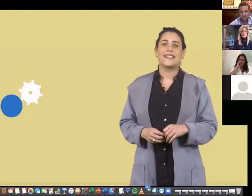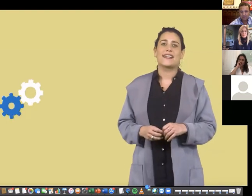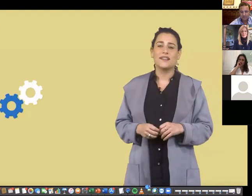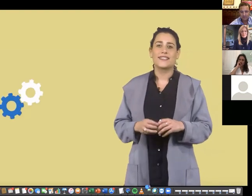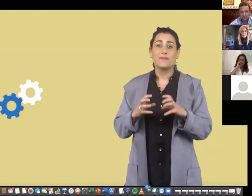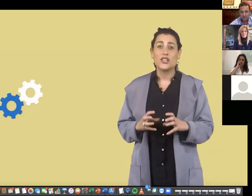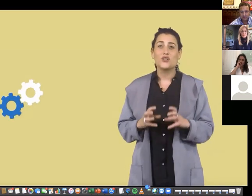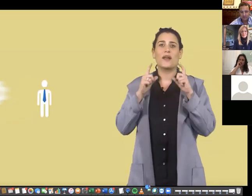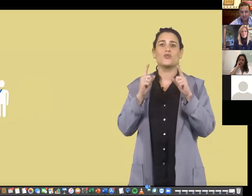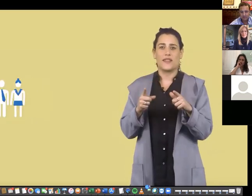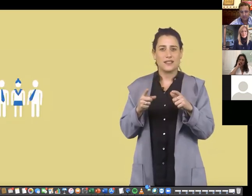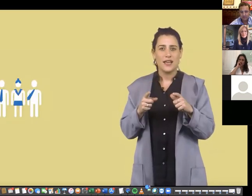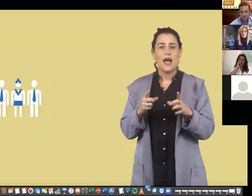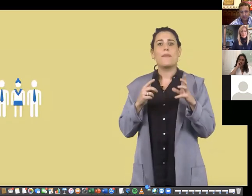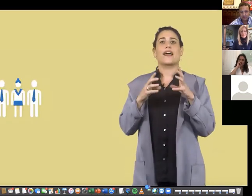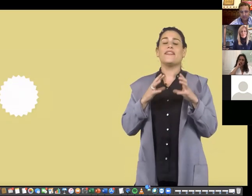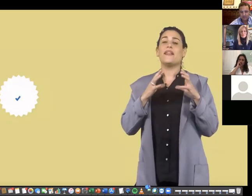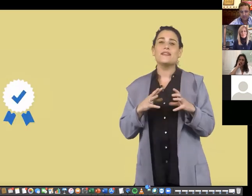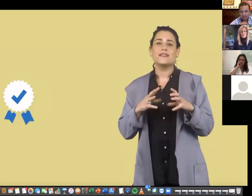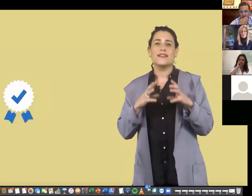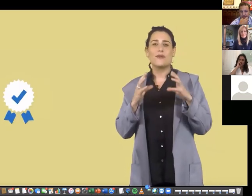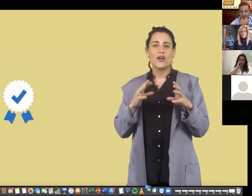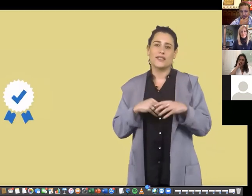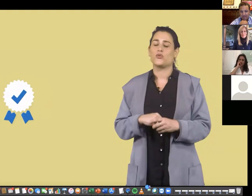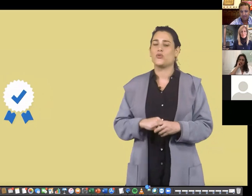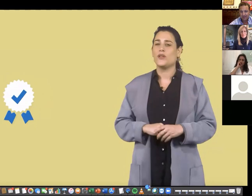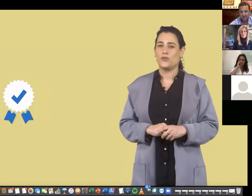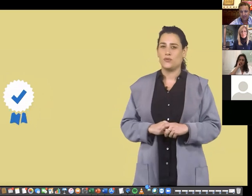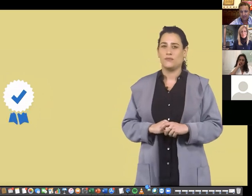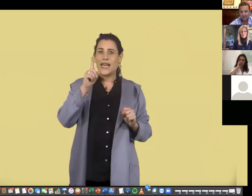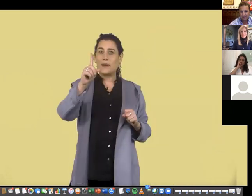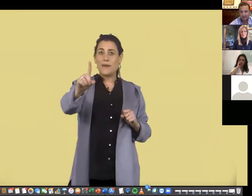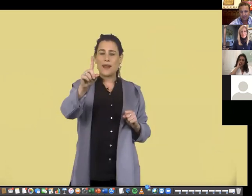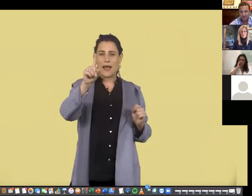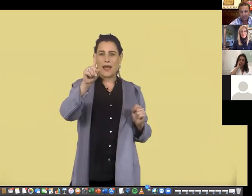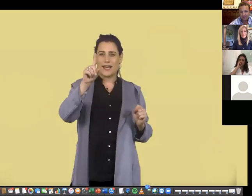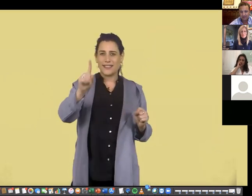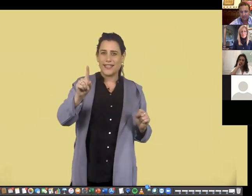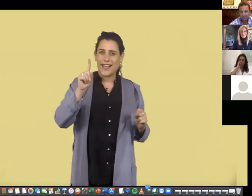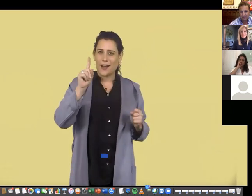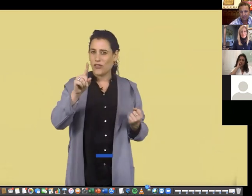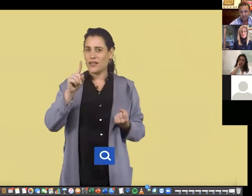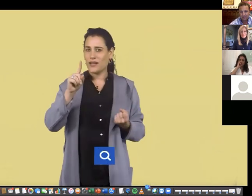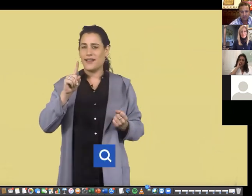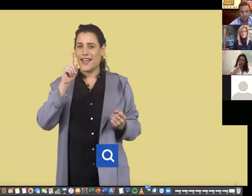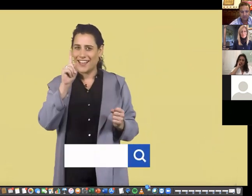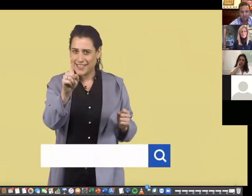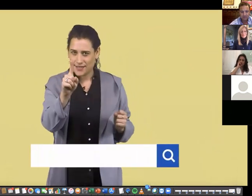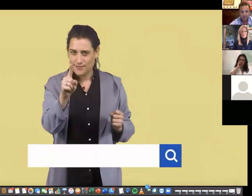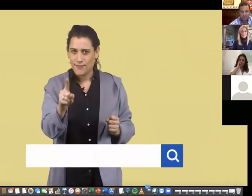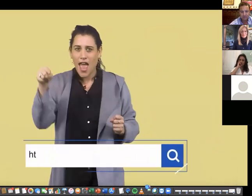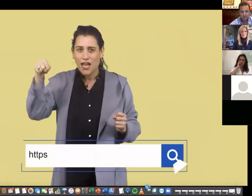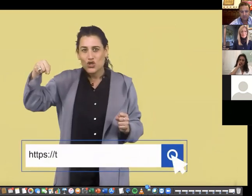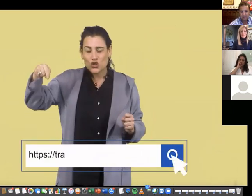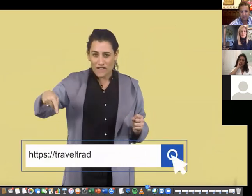hemos hecho para ustedes, para que vendan más y mejor Estados Unidos. La primera página que se tienen que acordar es esta: